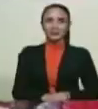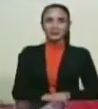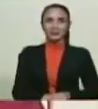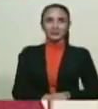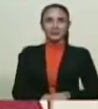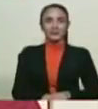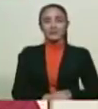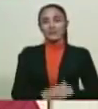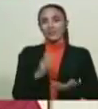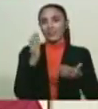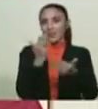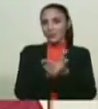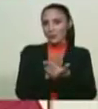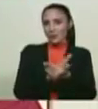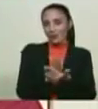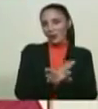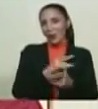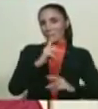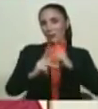Yuca.